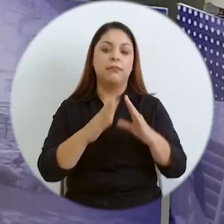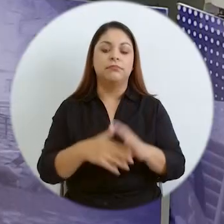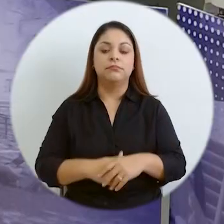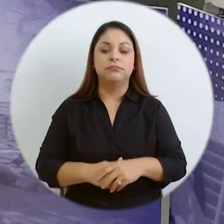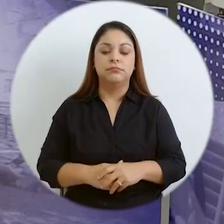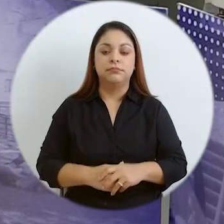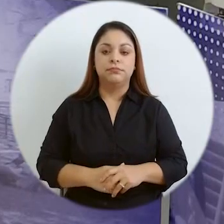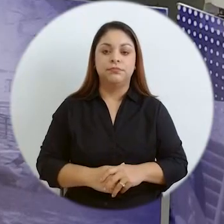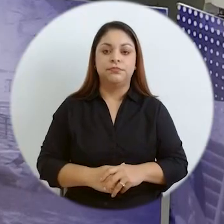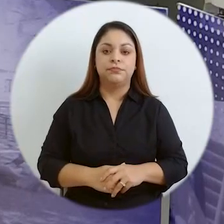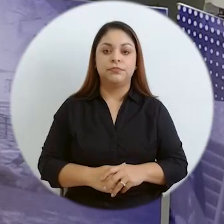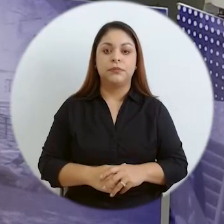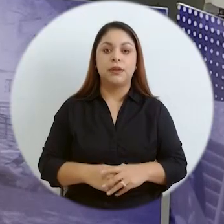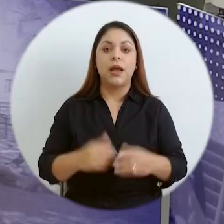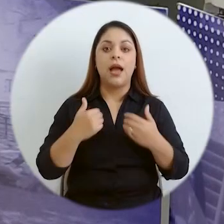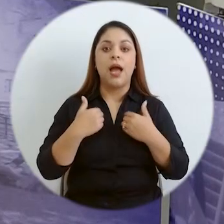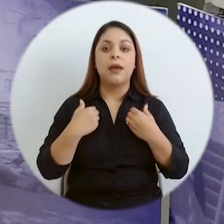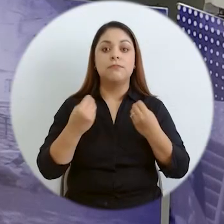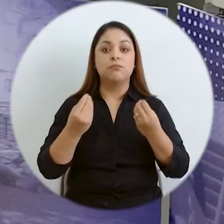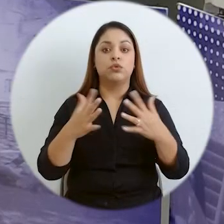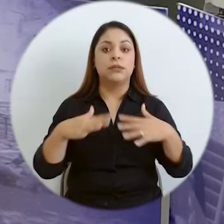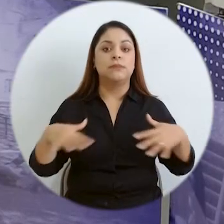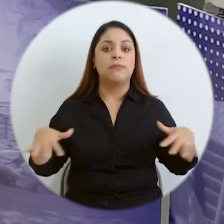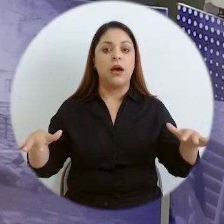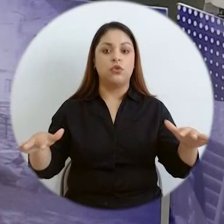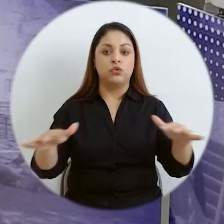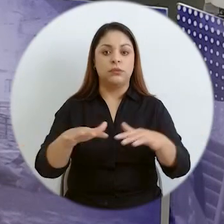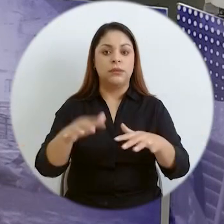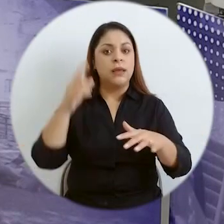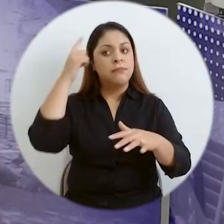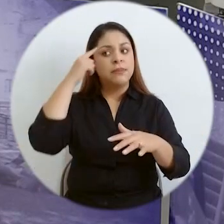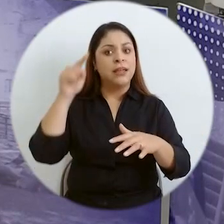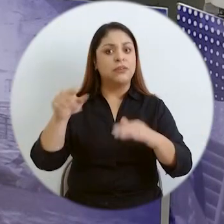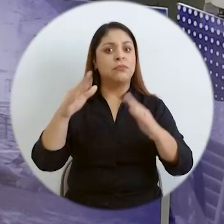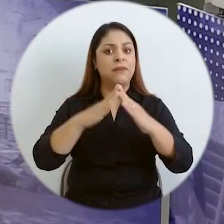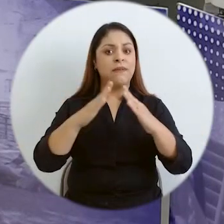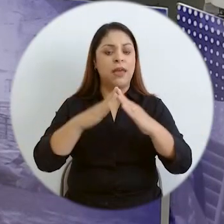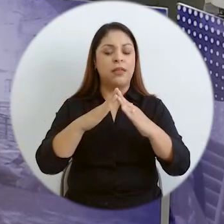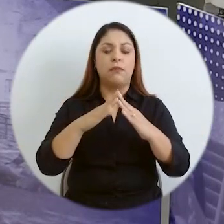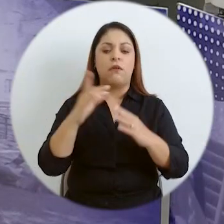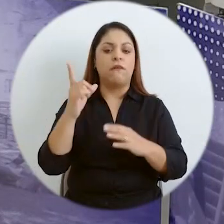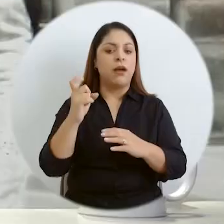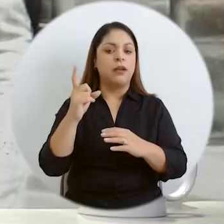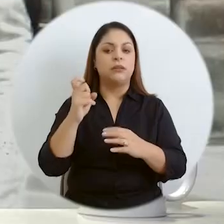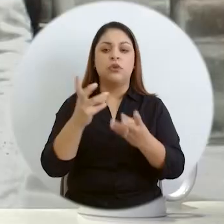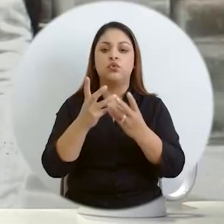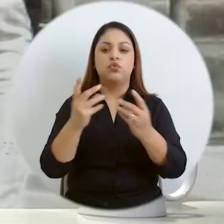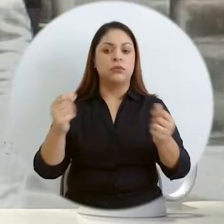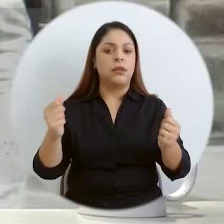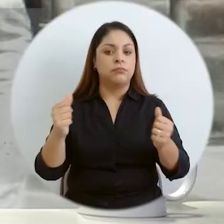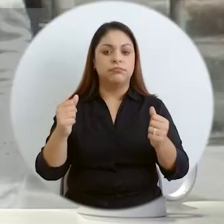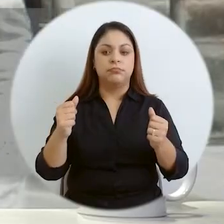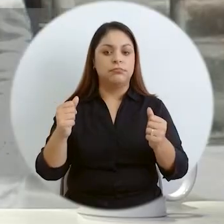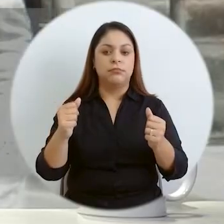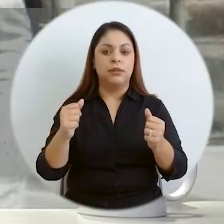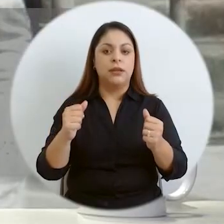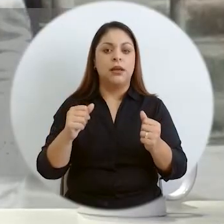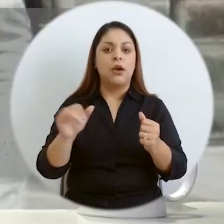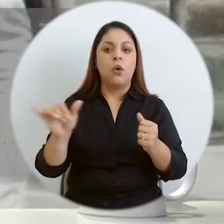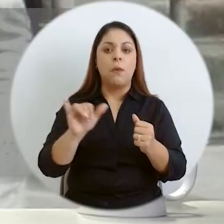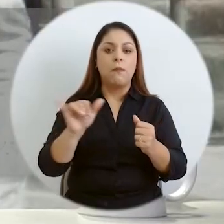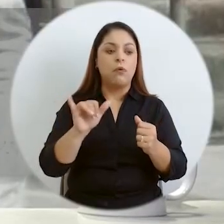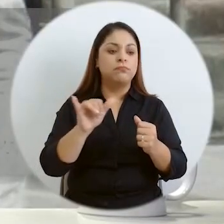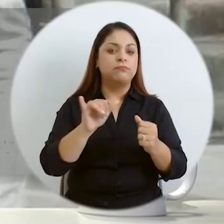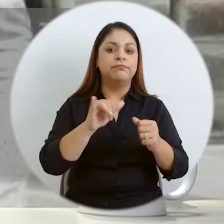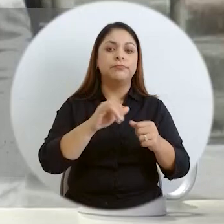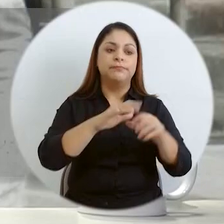muchos espacios que normalmente serían contados como viviendas que no están resolviéndole una ocupación permanente, sino que son ocupaciones